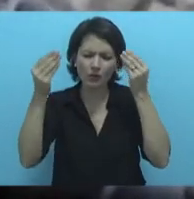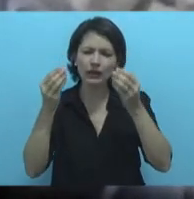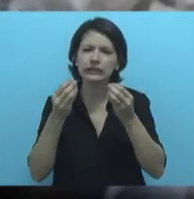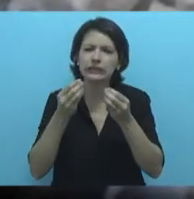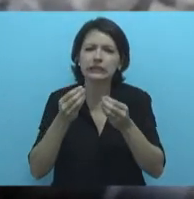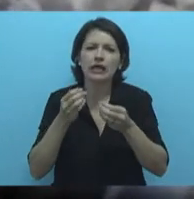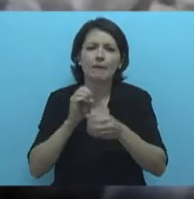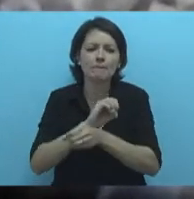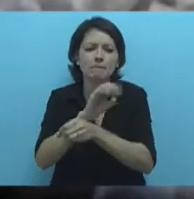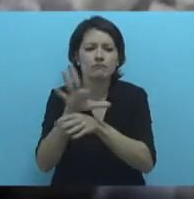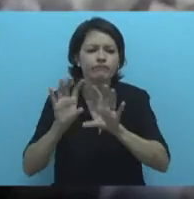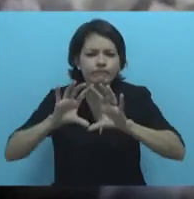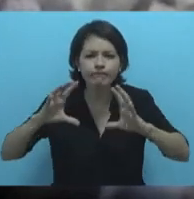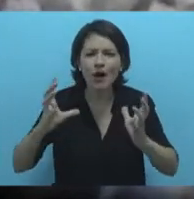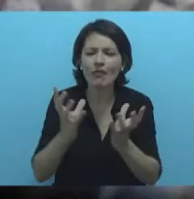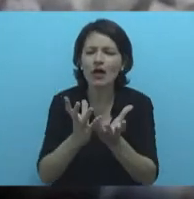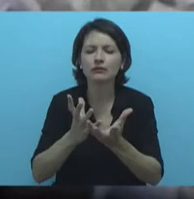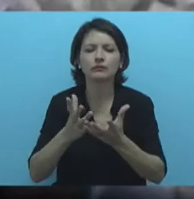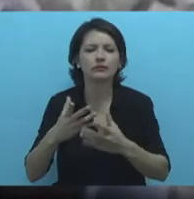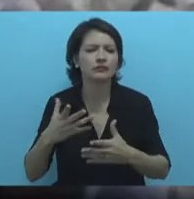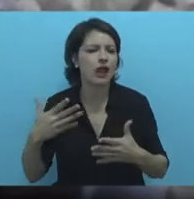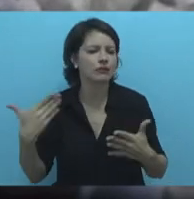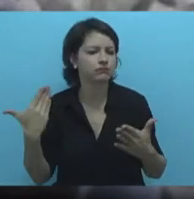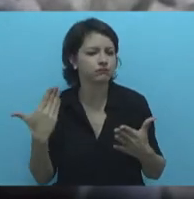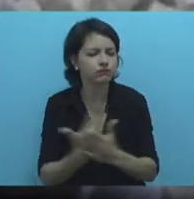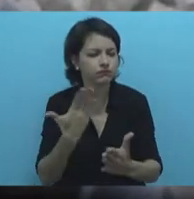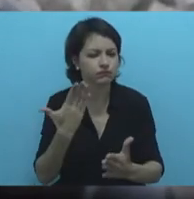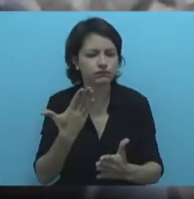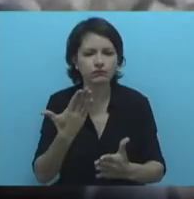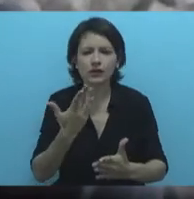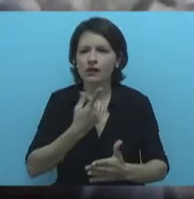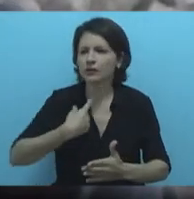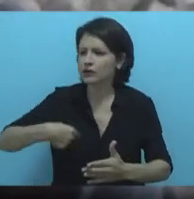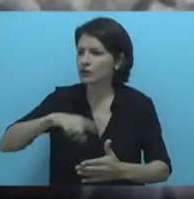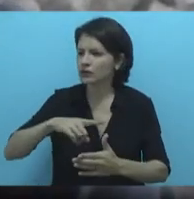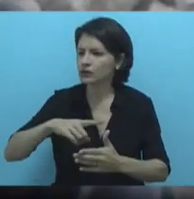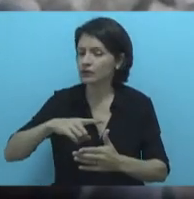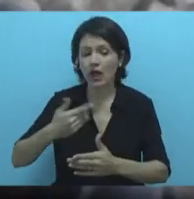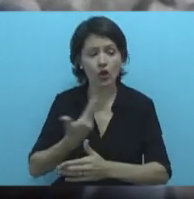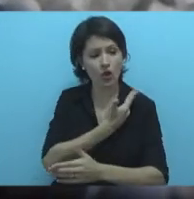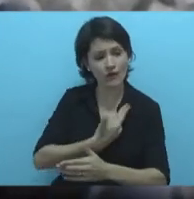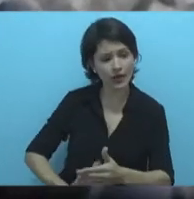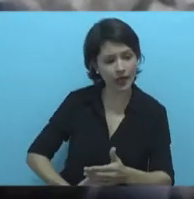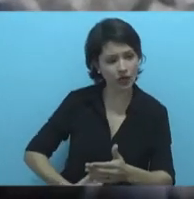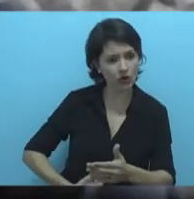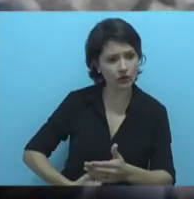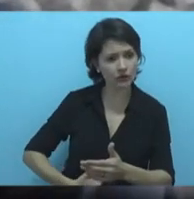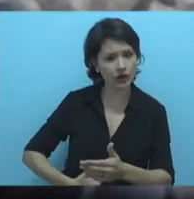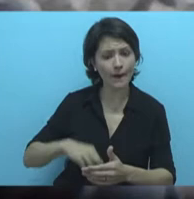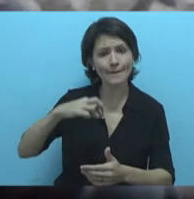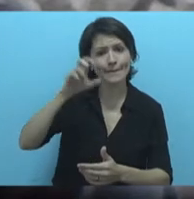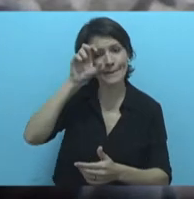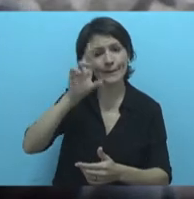golpea duramente cuando fuimos convocados por el señor gobernador omar perotti